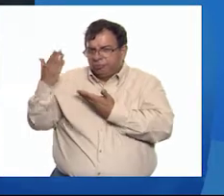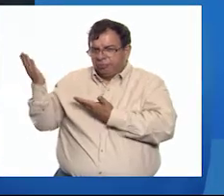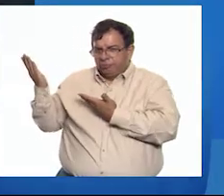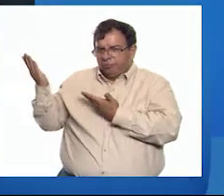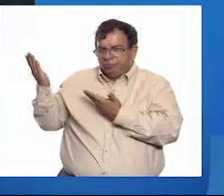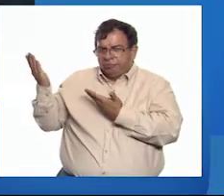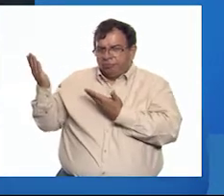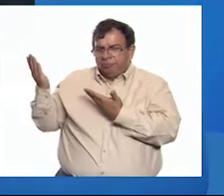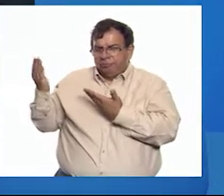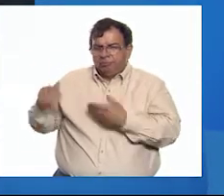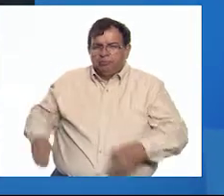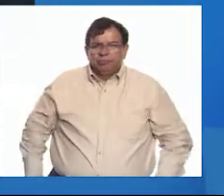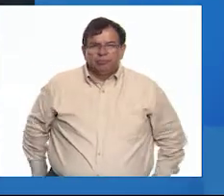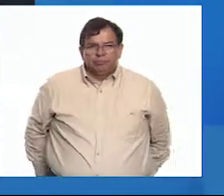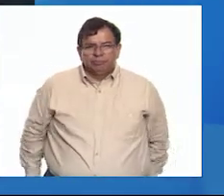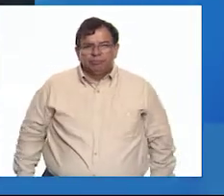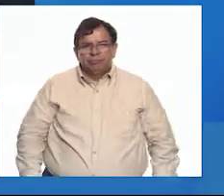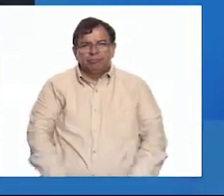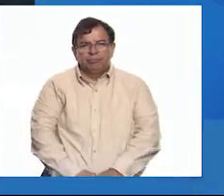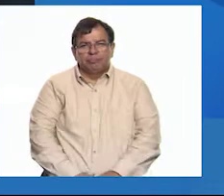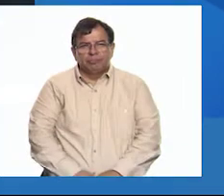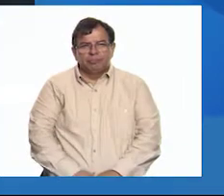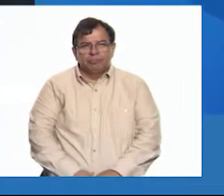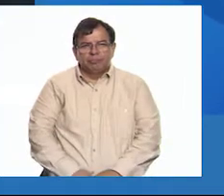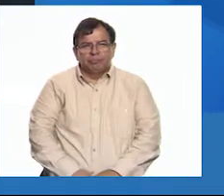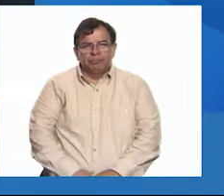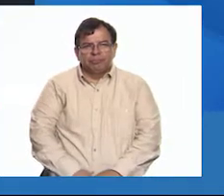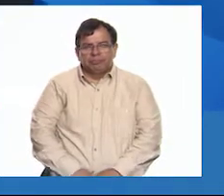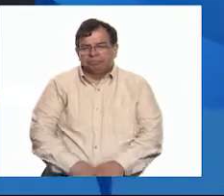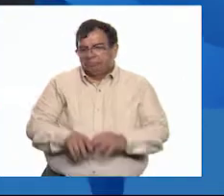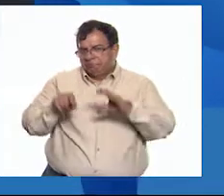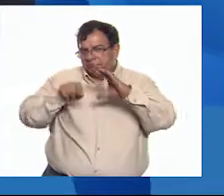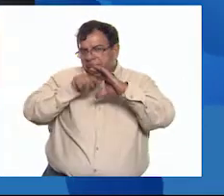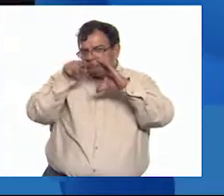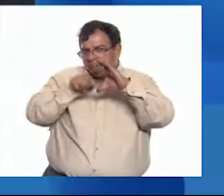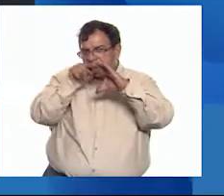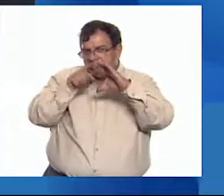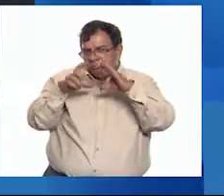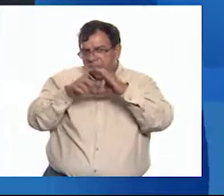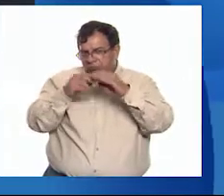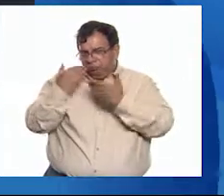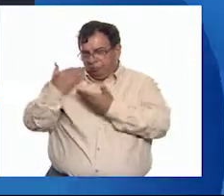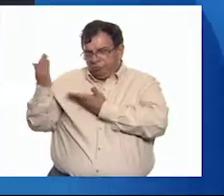círculos y en espiral.